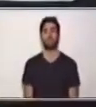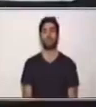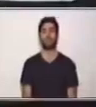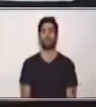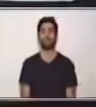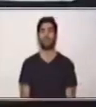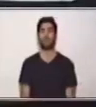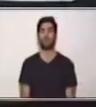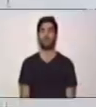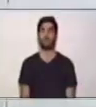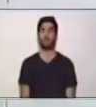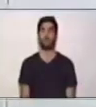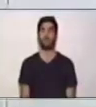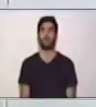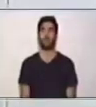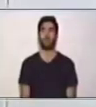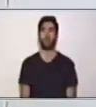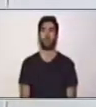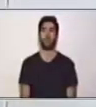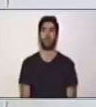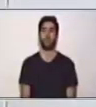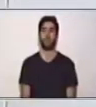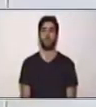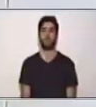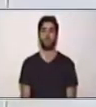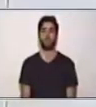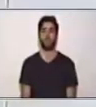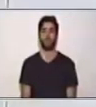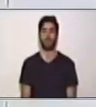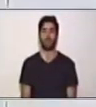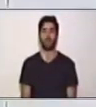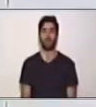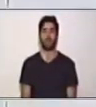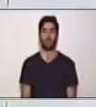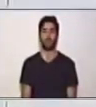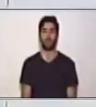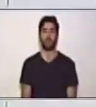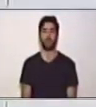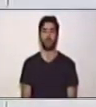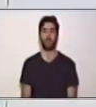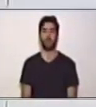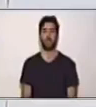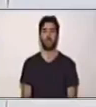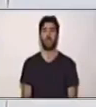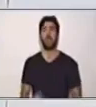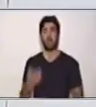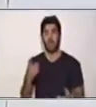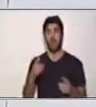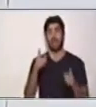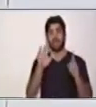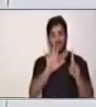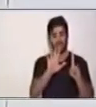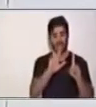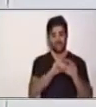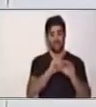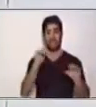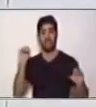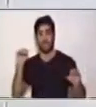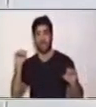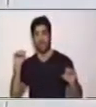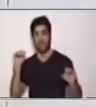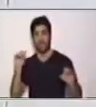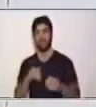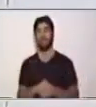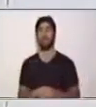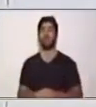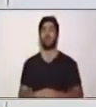¿Ya? Ya tengo 9 cerdos en el corral, se salen 6, ¿Qué dijimos? Si se van, es una